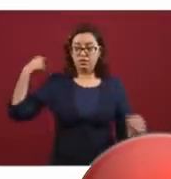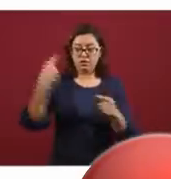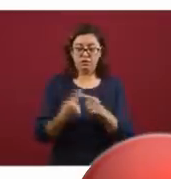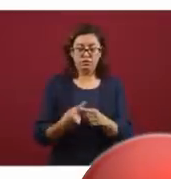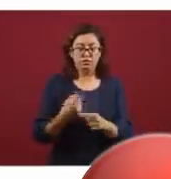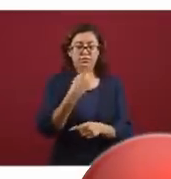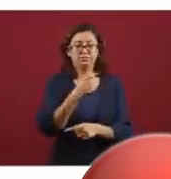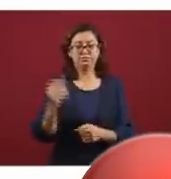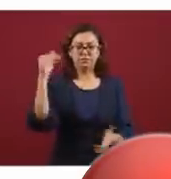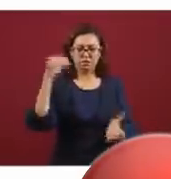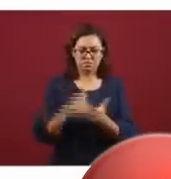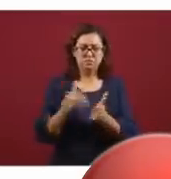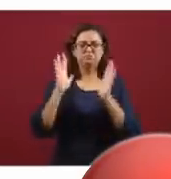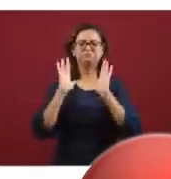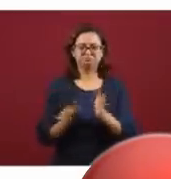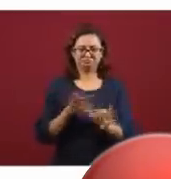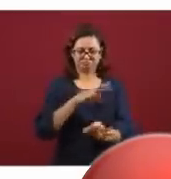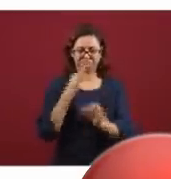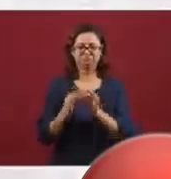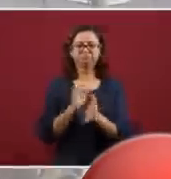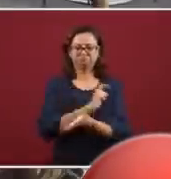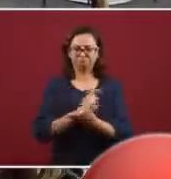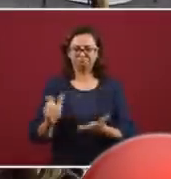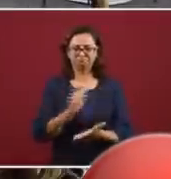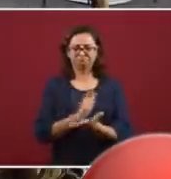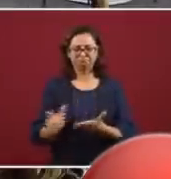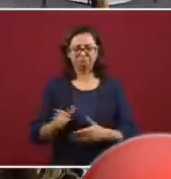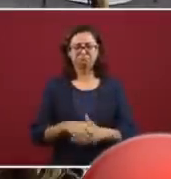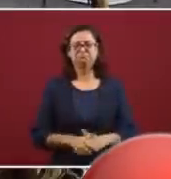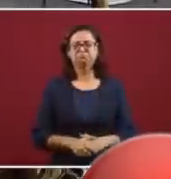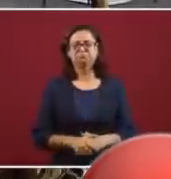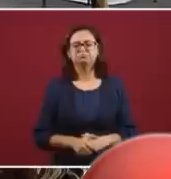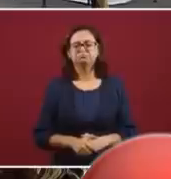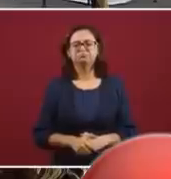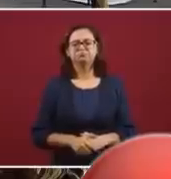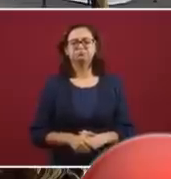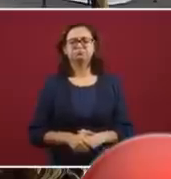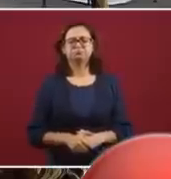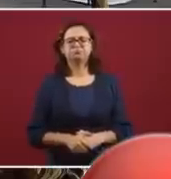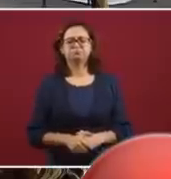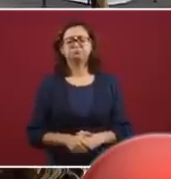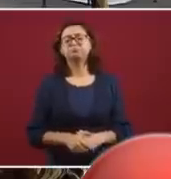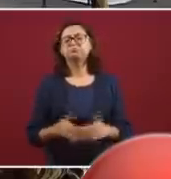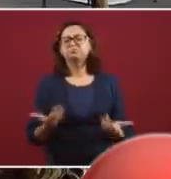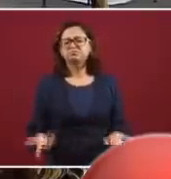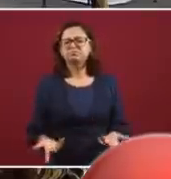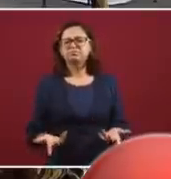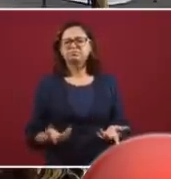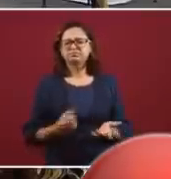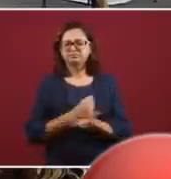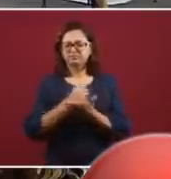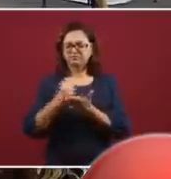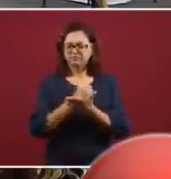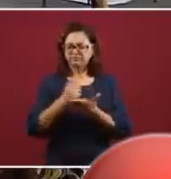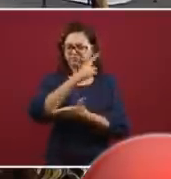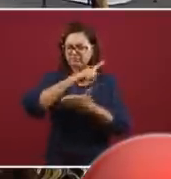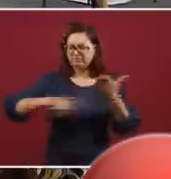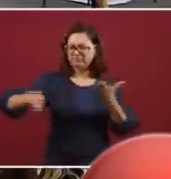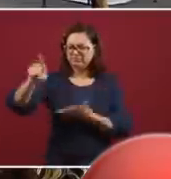de esta cartera. Adelante, por favor. ¿Qué es la cancelación de créditos? En realidad